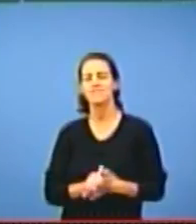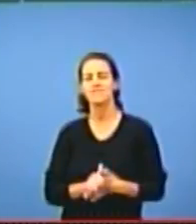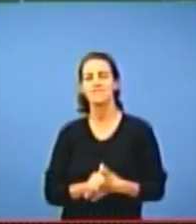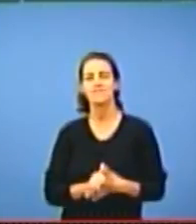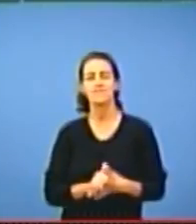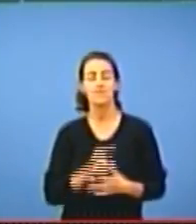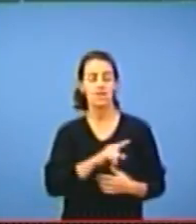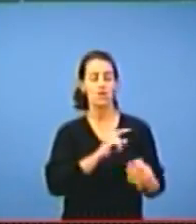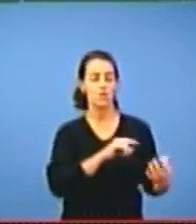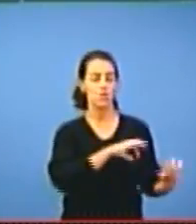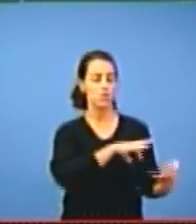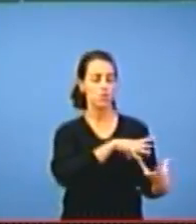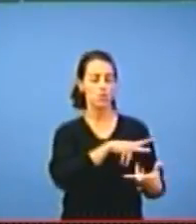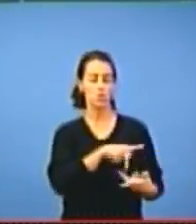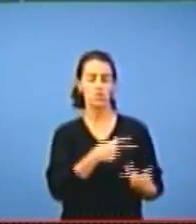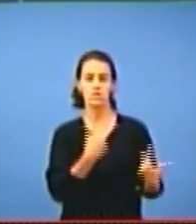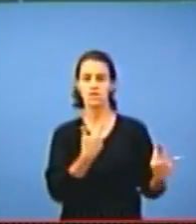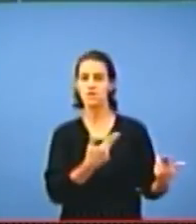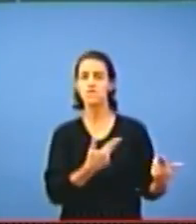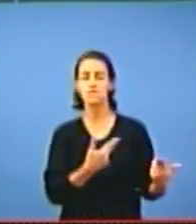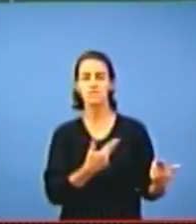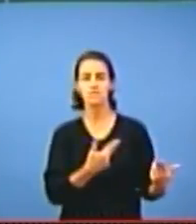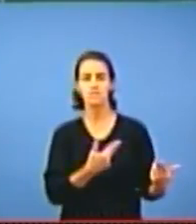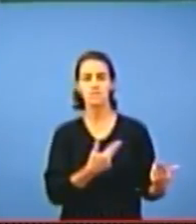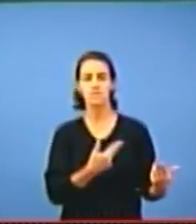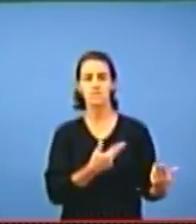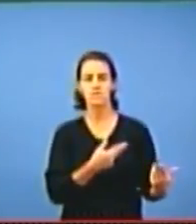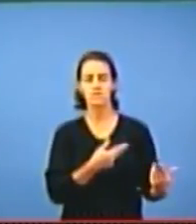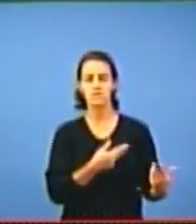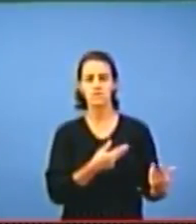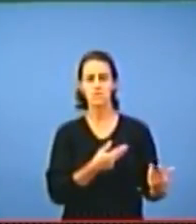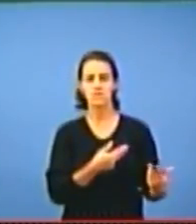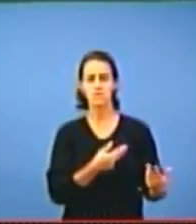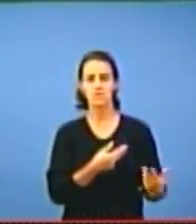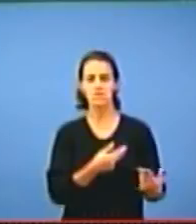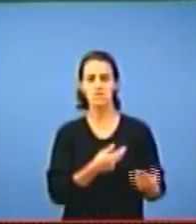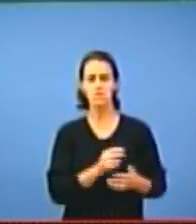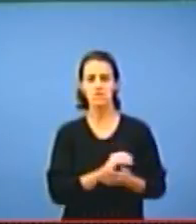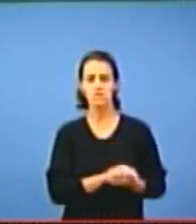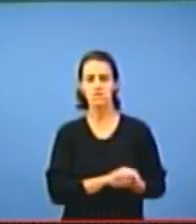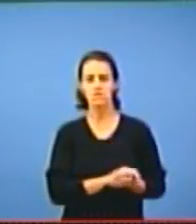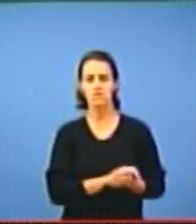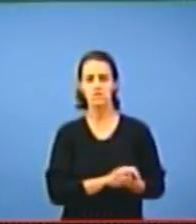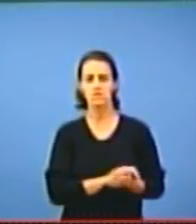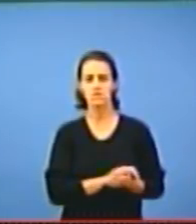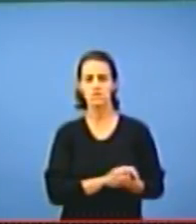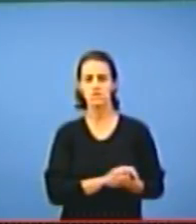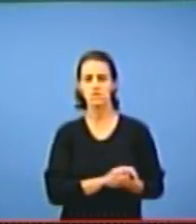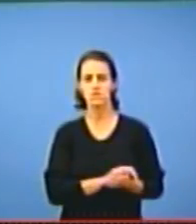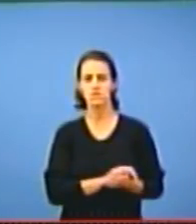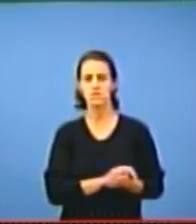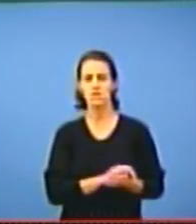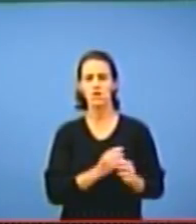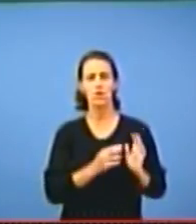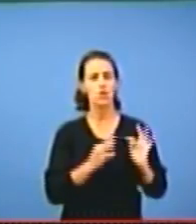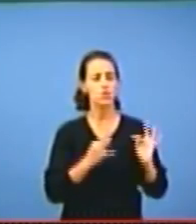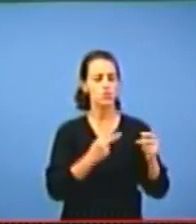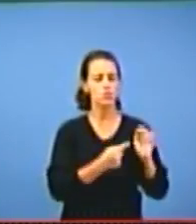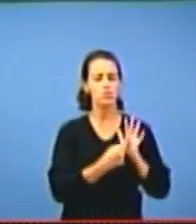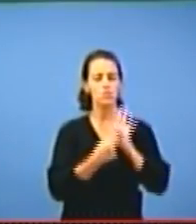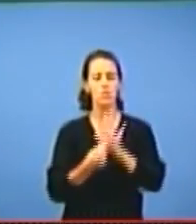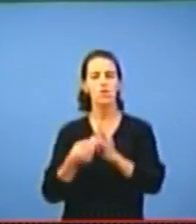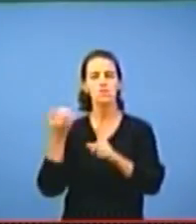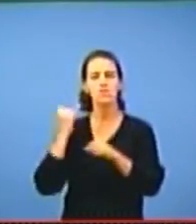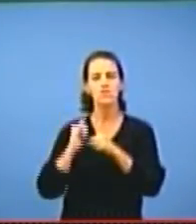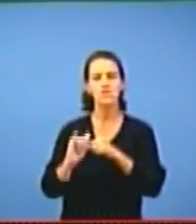Él vino y todo apuntaba a Él. Mis hermanos, vean, todo vino aquí. La profecía hablaba de Belén,